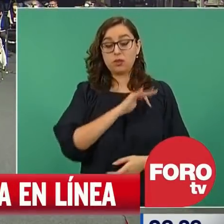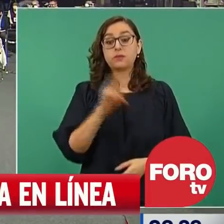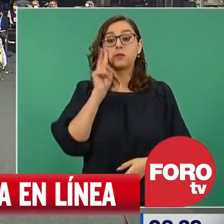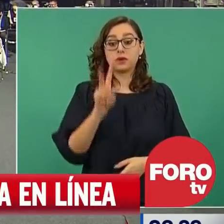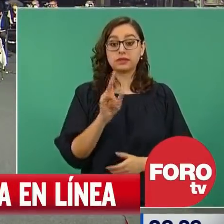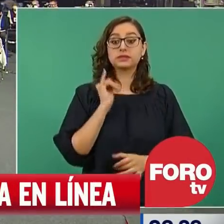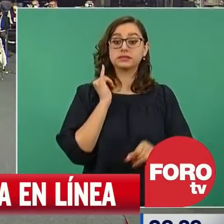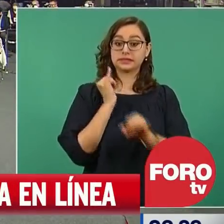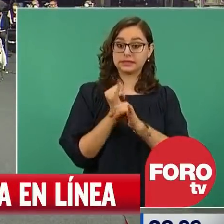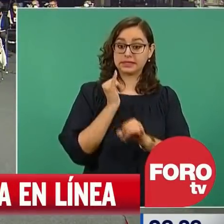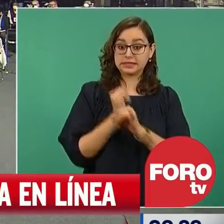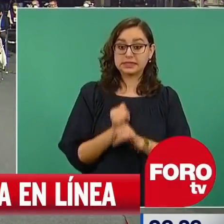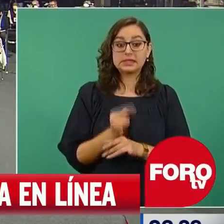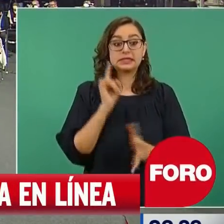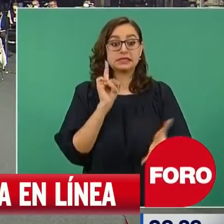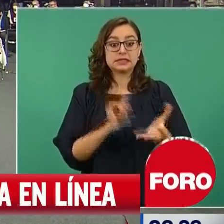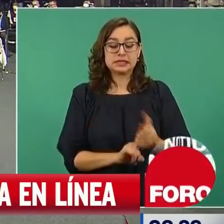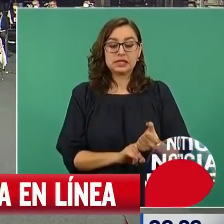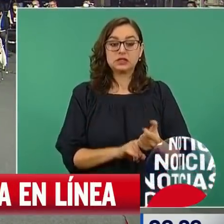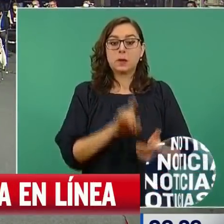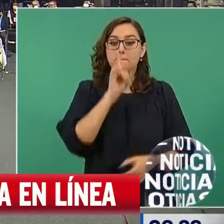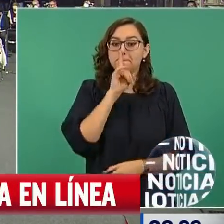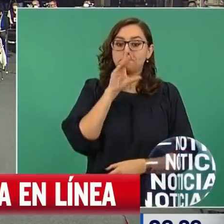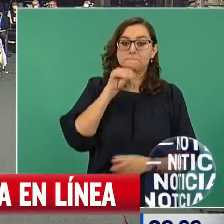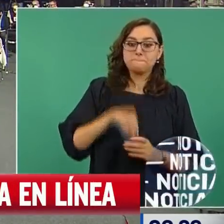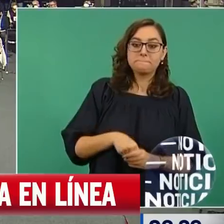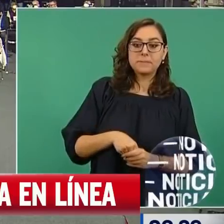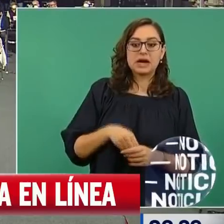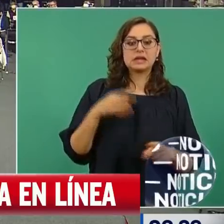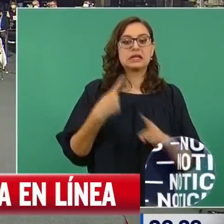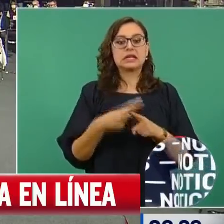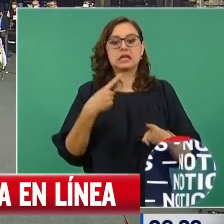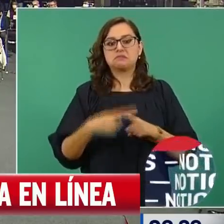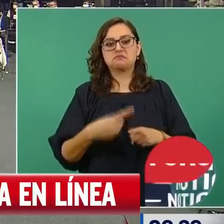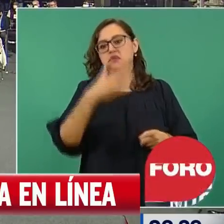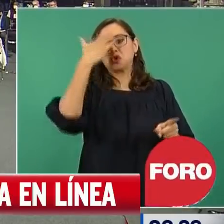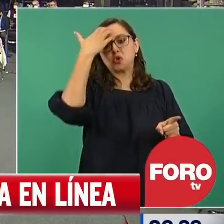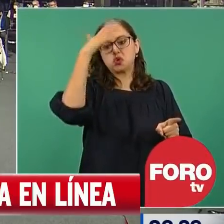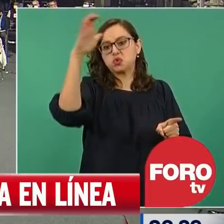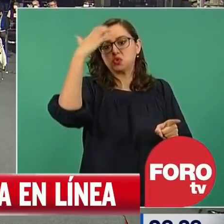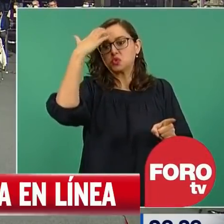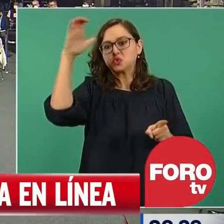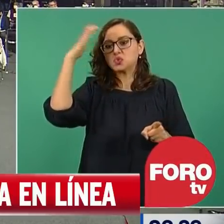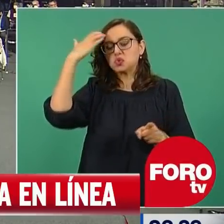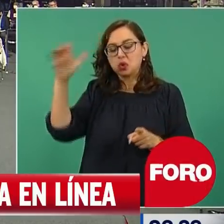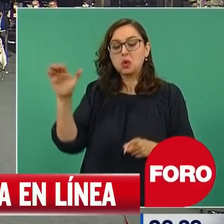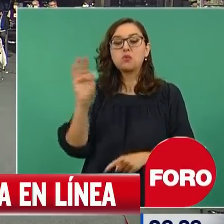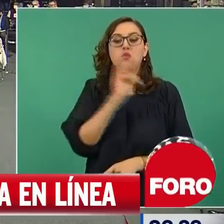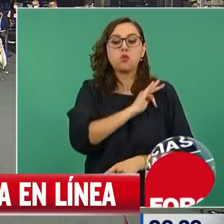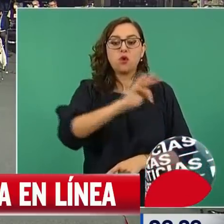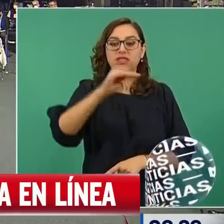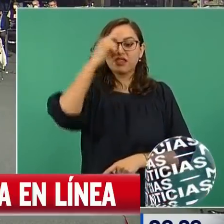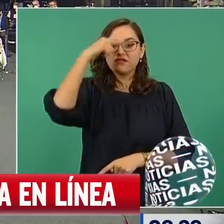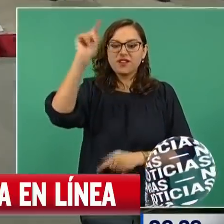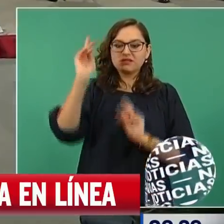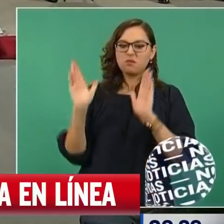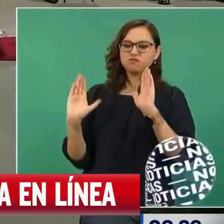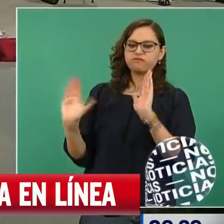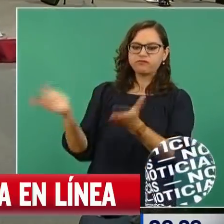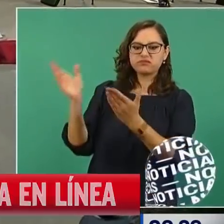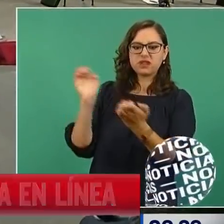consolas conectadas a internet la funcionaria llamó a padres de familia a tenerlas y discutirlas con sus hijos para prevenir delitos